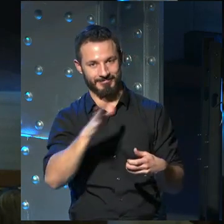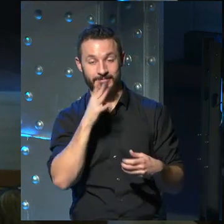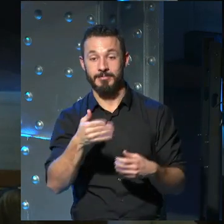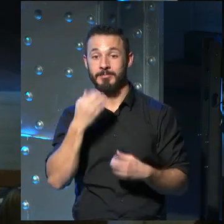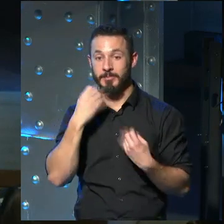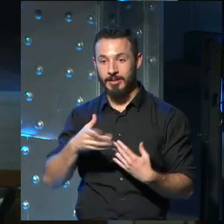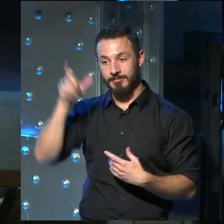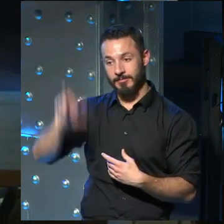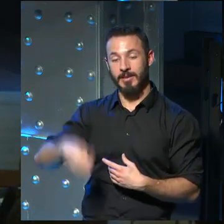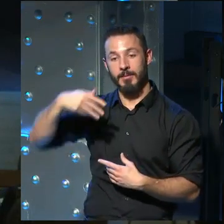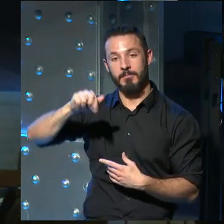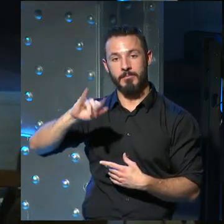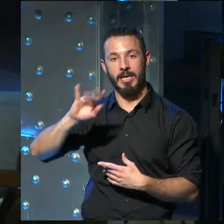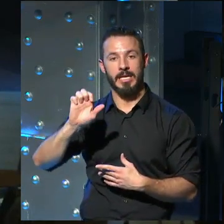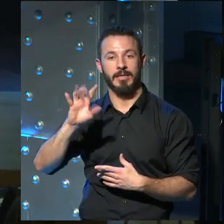del Rivero,